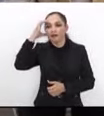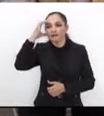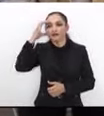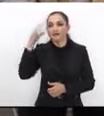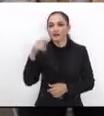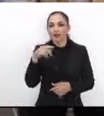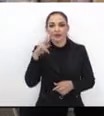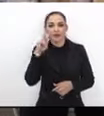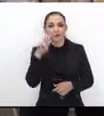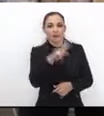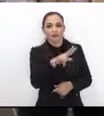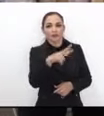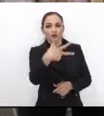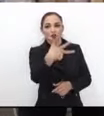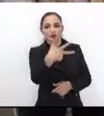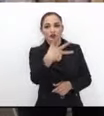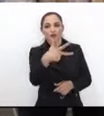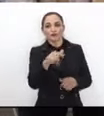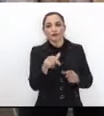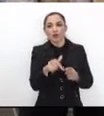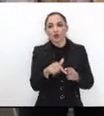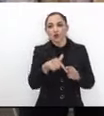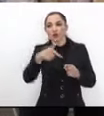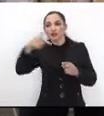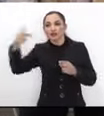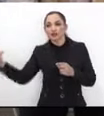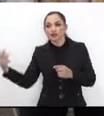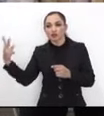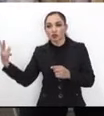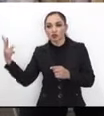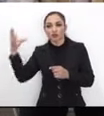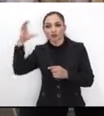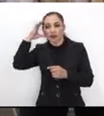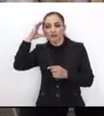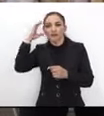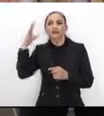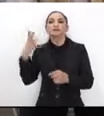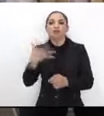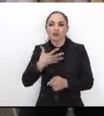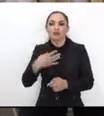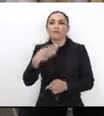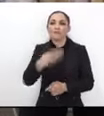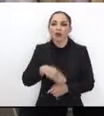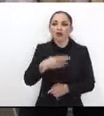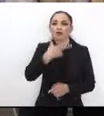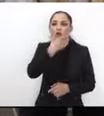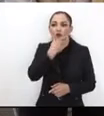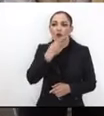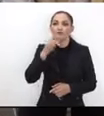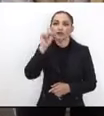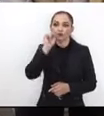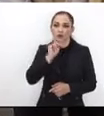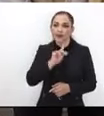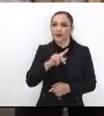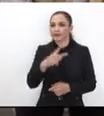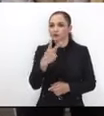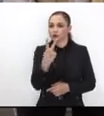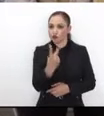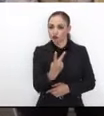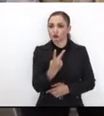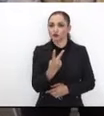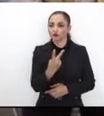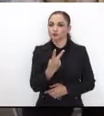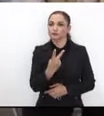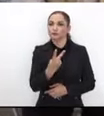8 más otras 2 que están de aquel lado. Tienen sus baños, tanto para hombres como para